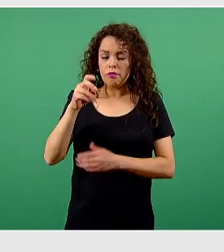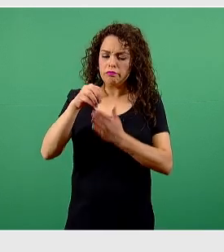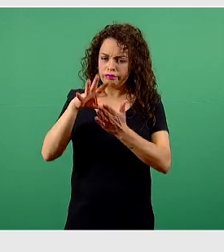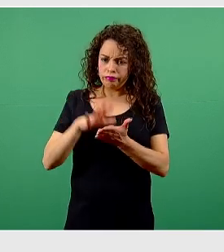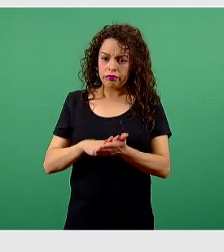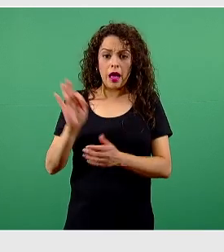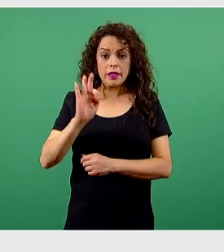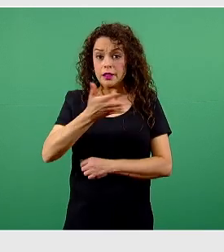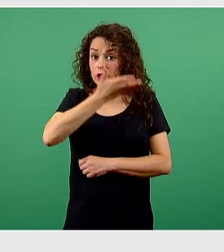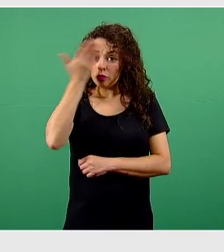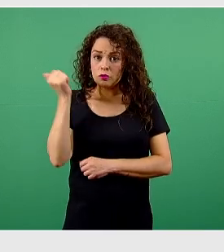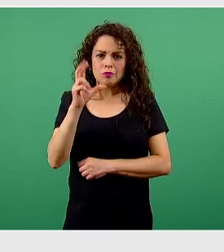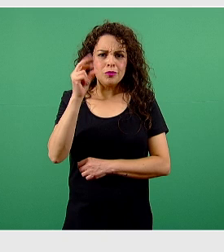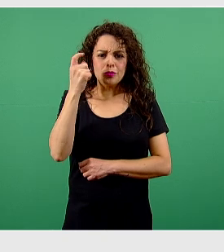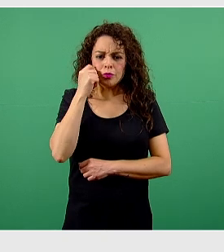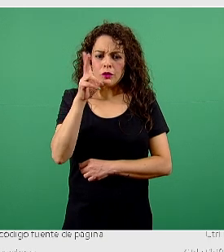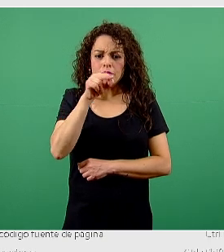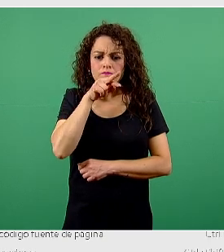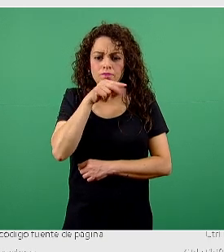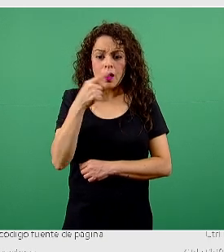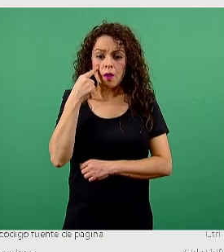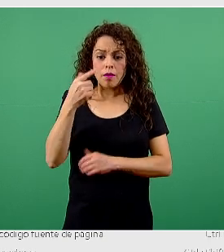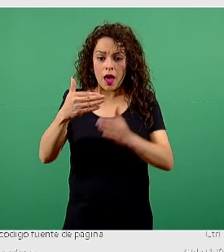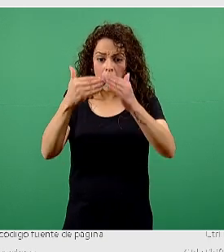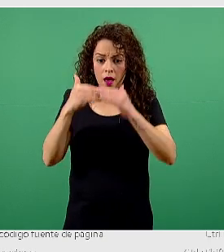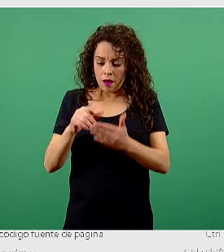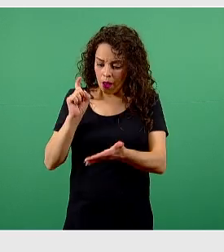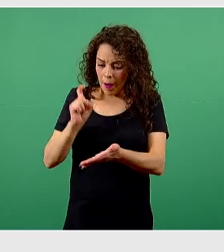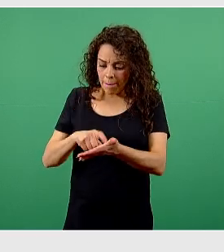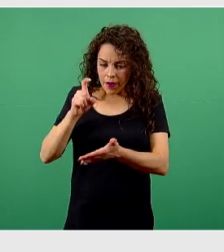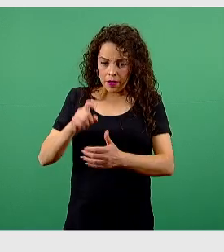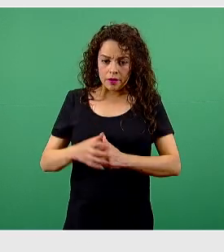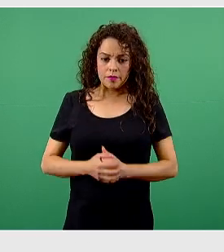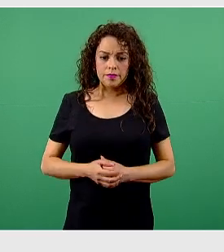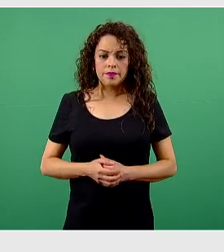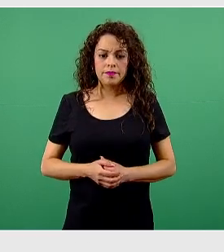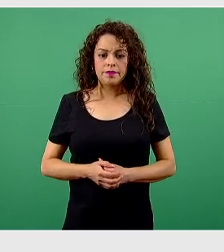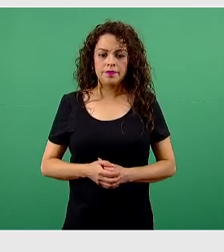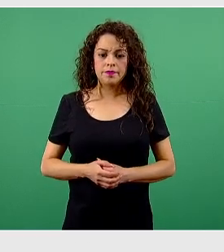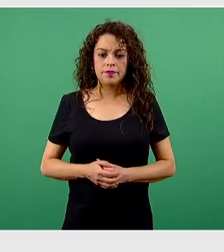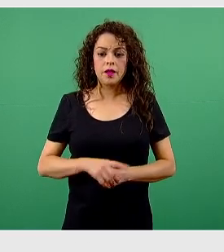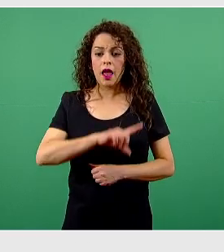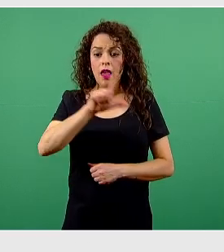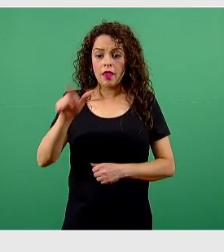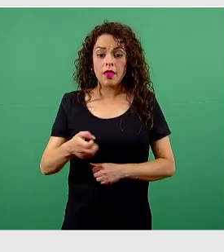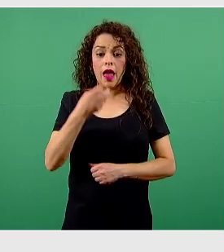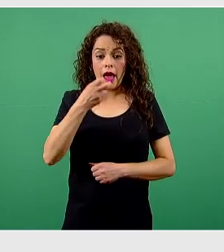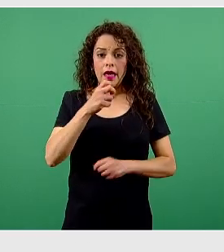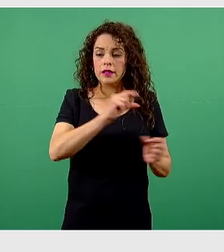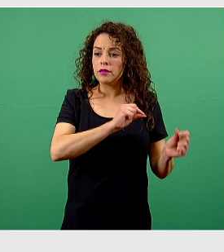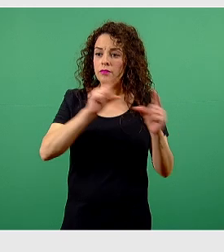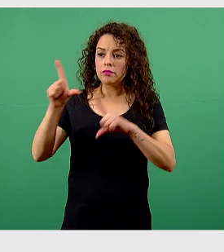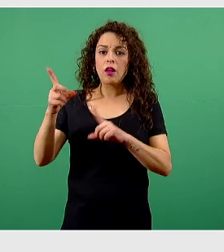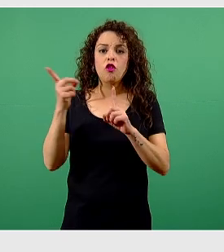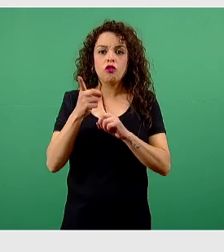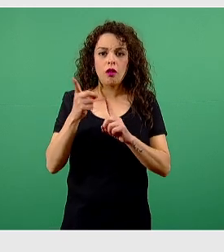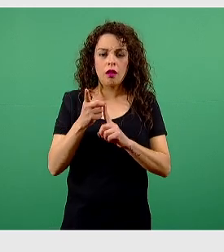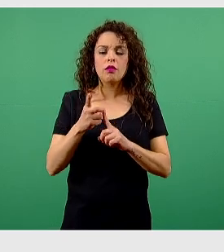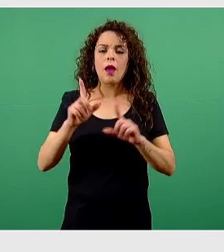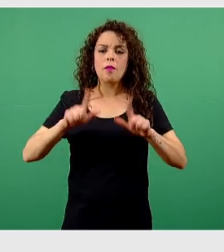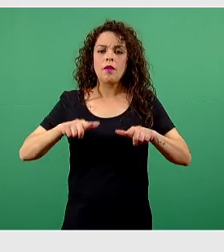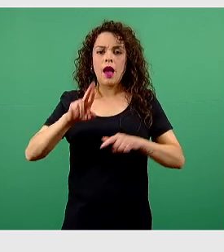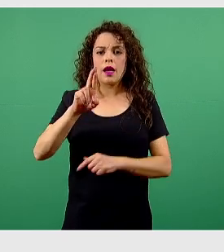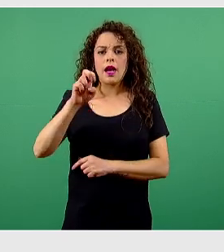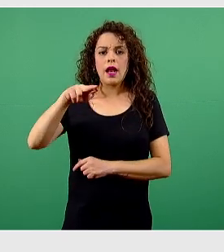preocupe. Pica aquí. De aquí le va a llevar a la página del RENAPO, del Registro Nacional de Población, de la